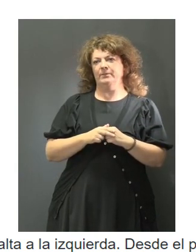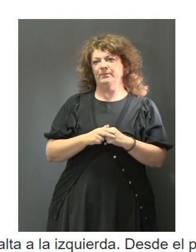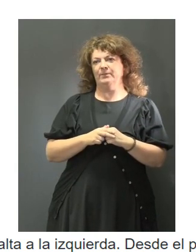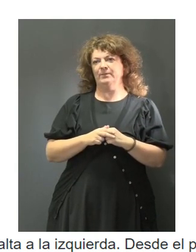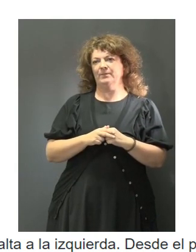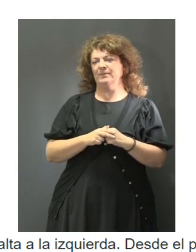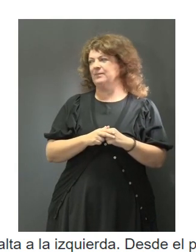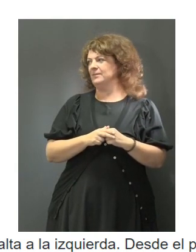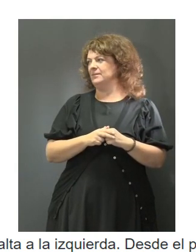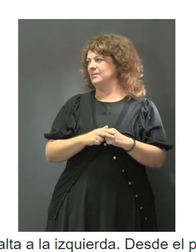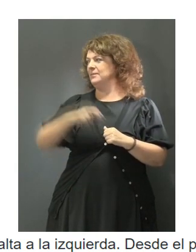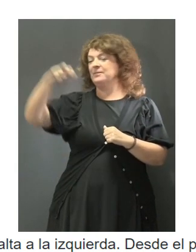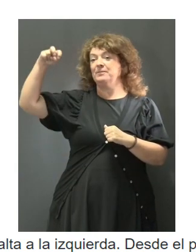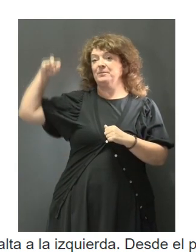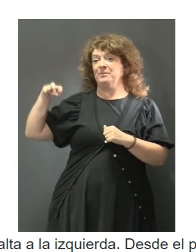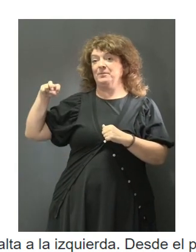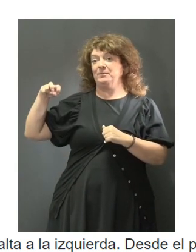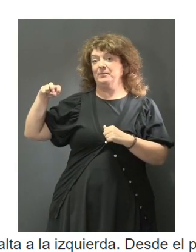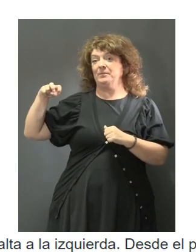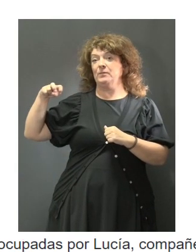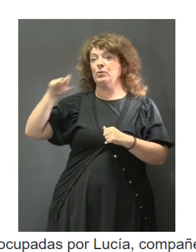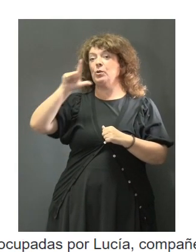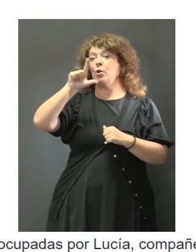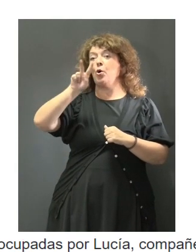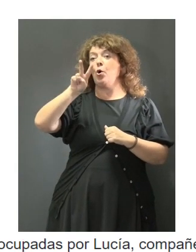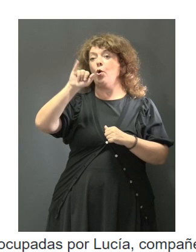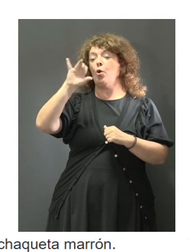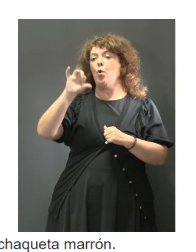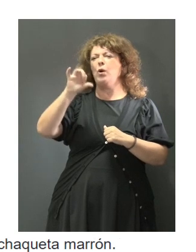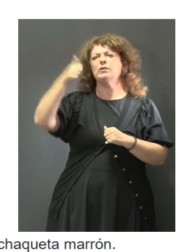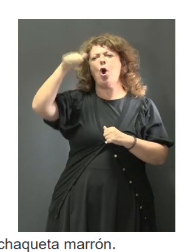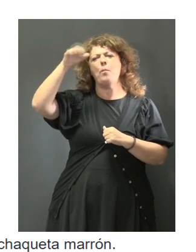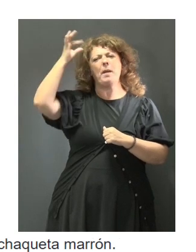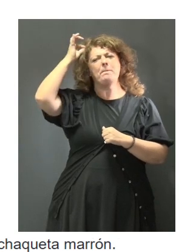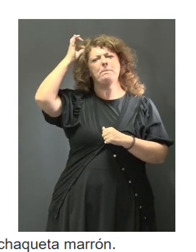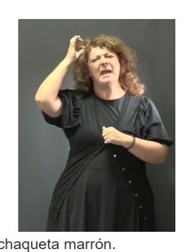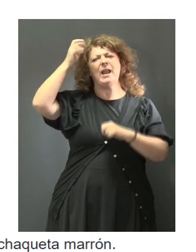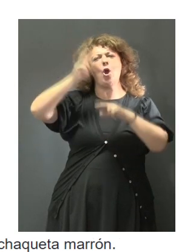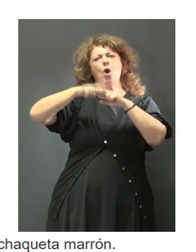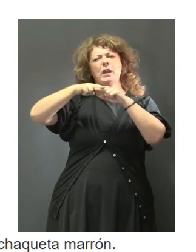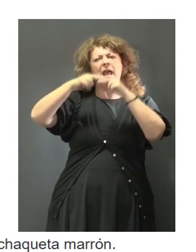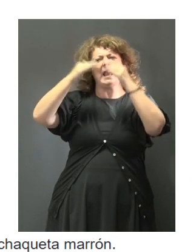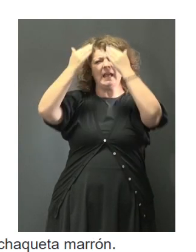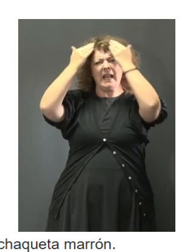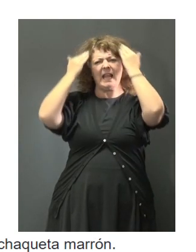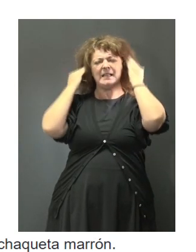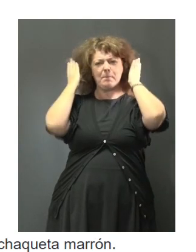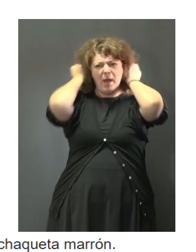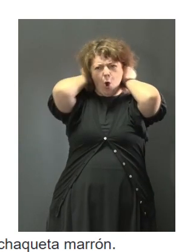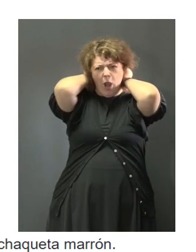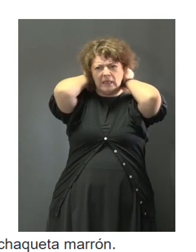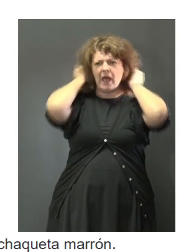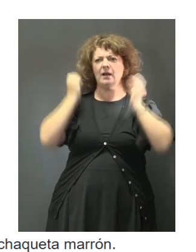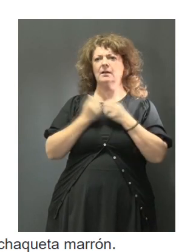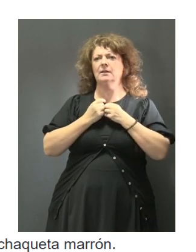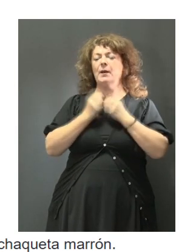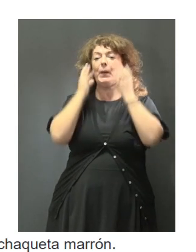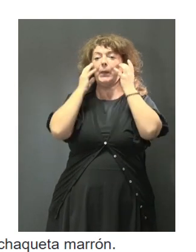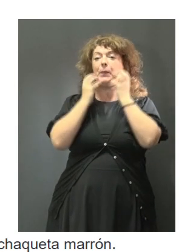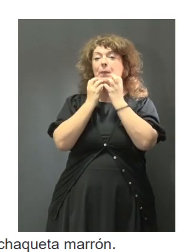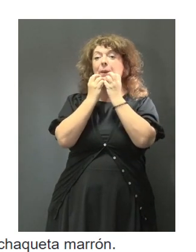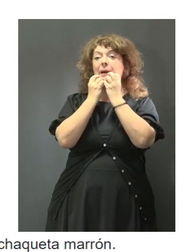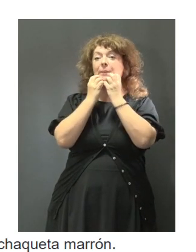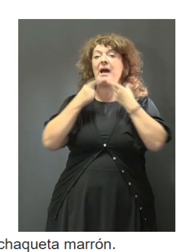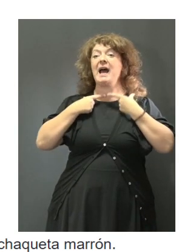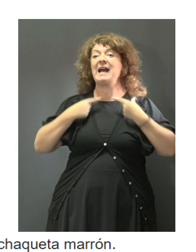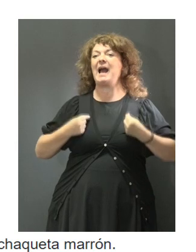Continúa Luis, hombre de pelo negro, liso, media melena con coleta, barba,